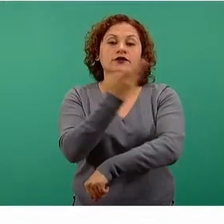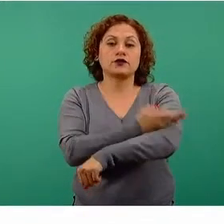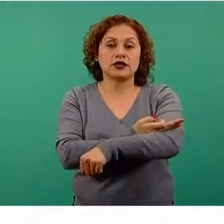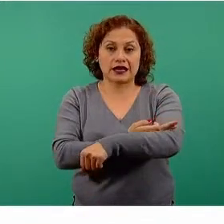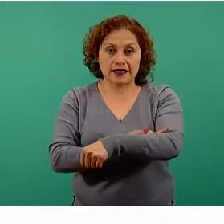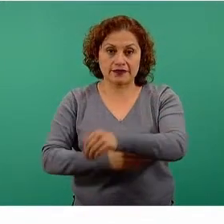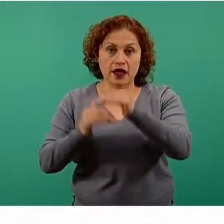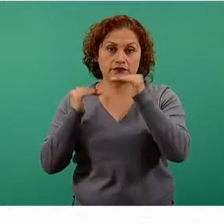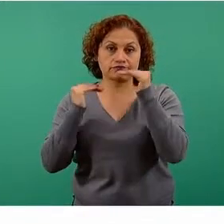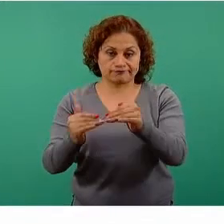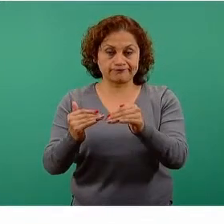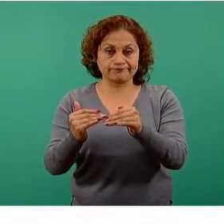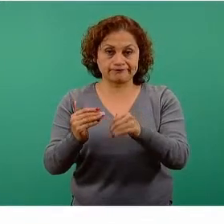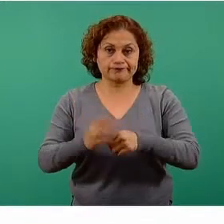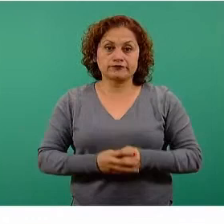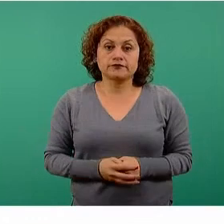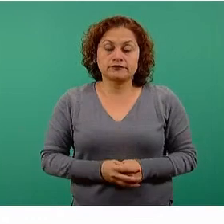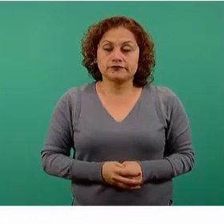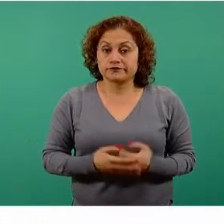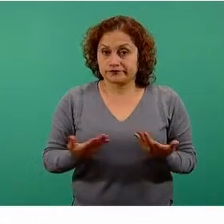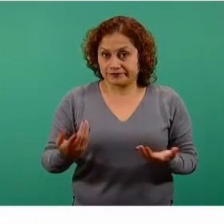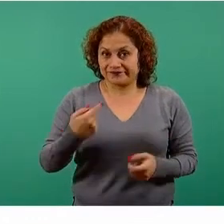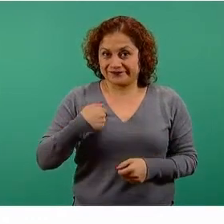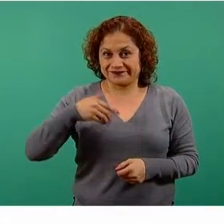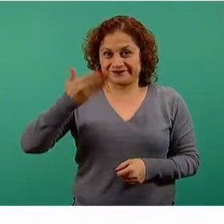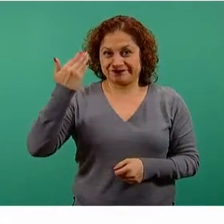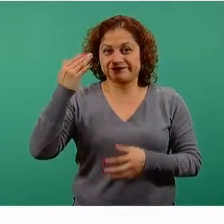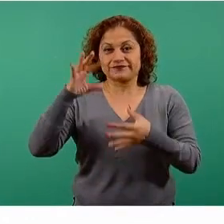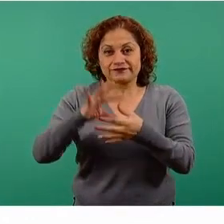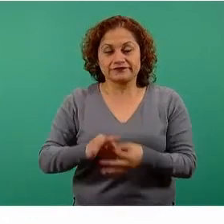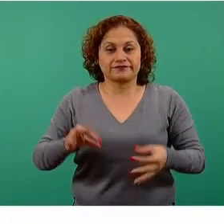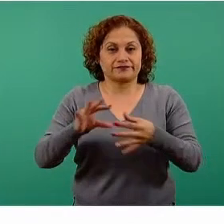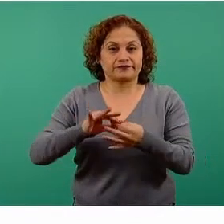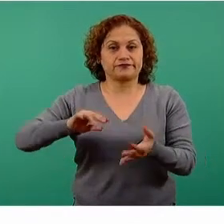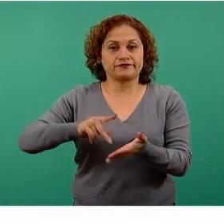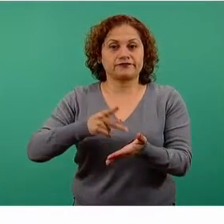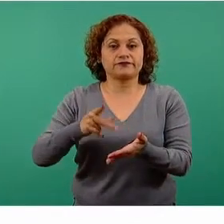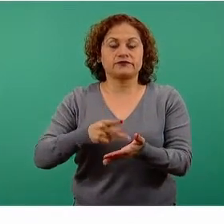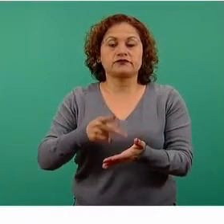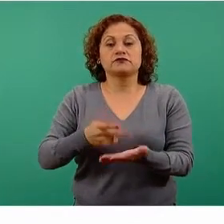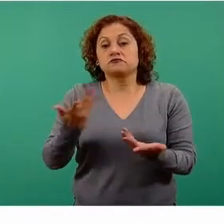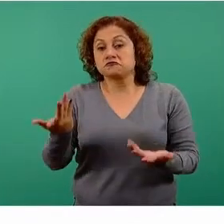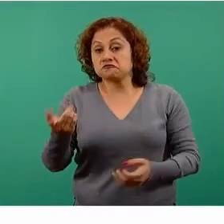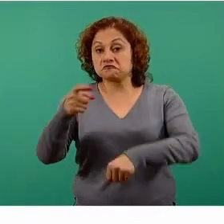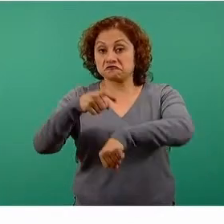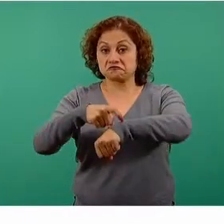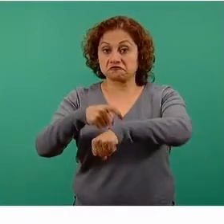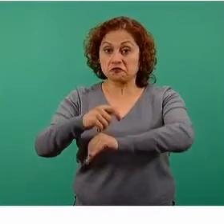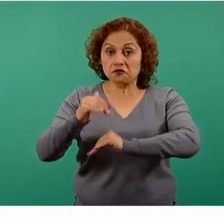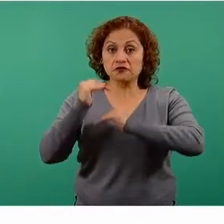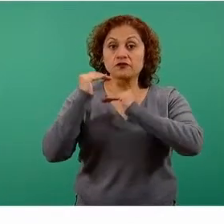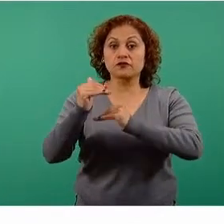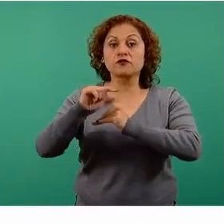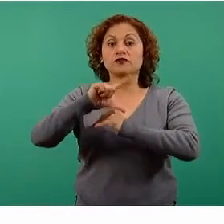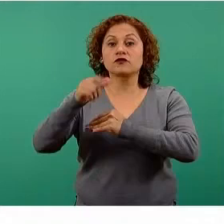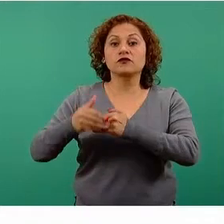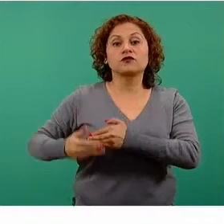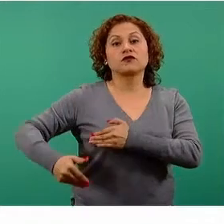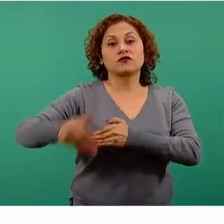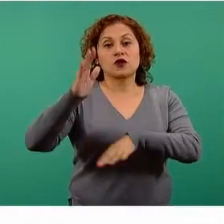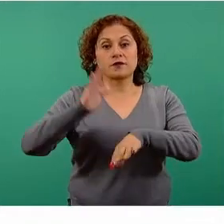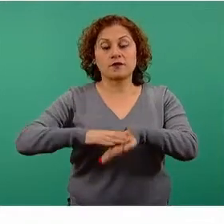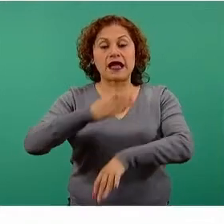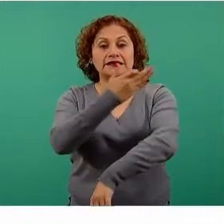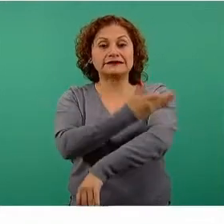de marzo. Como hemos comentado repetidamente, esta cifra generalmente aumenta, a veces se duplica, de acuerdo a